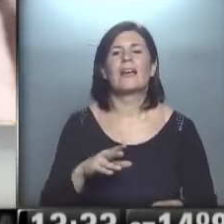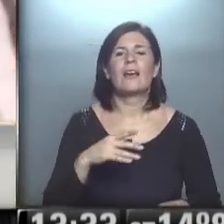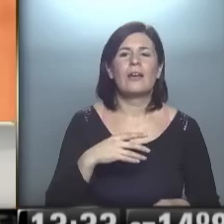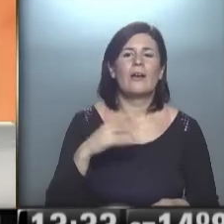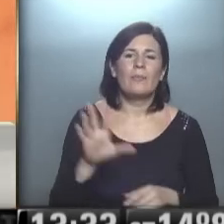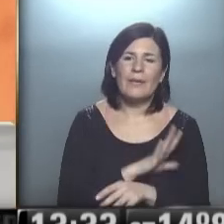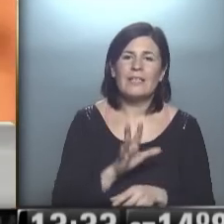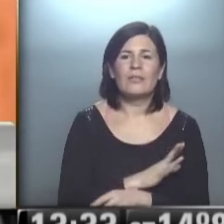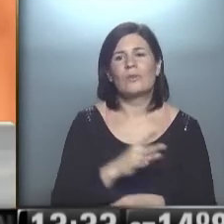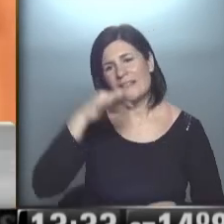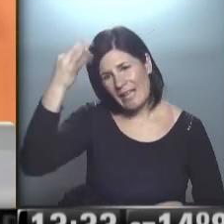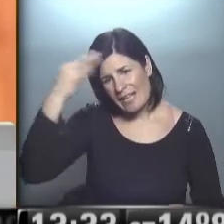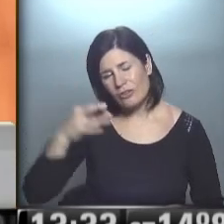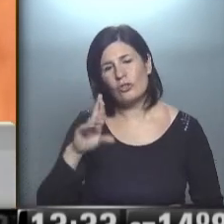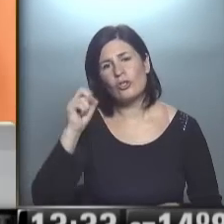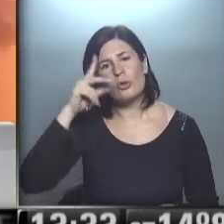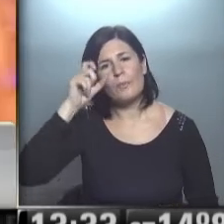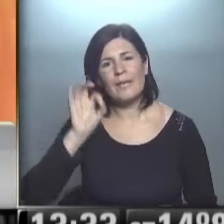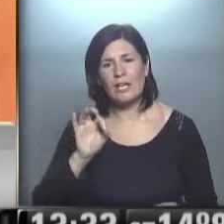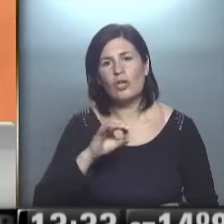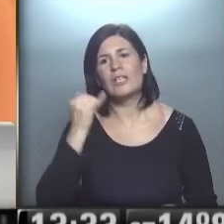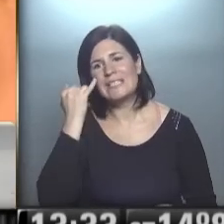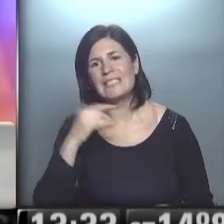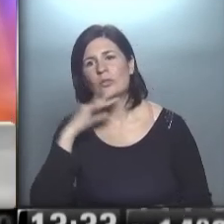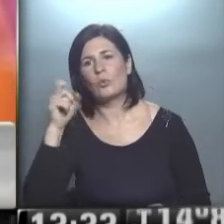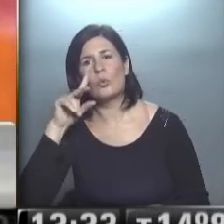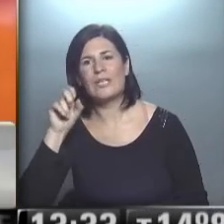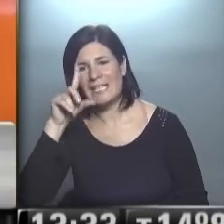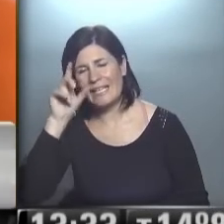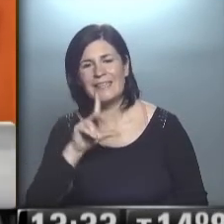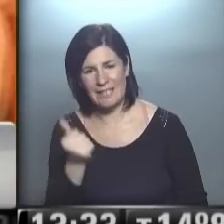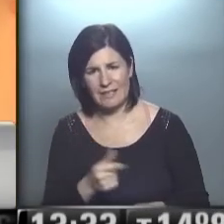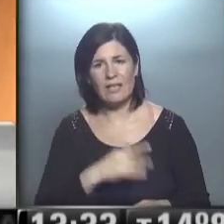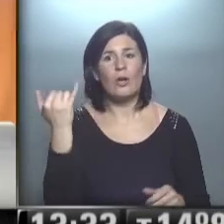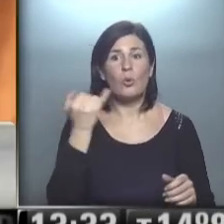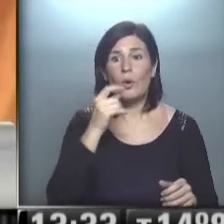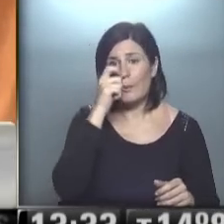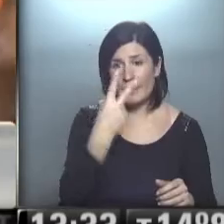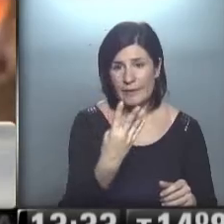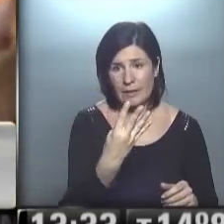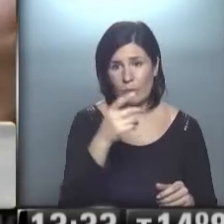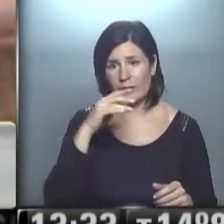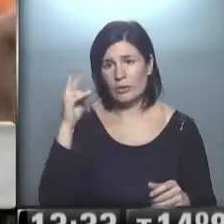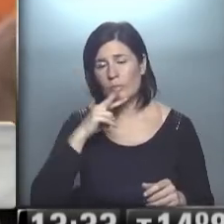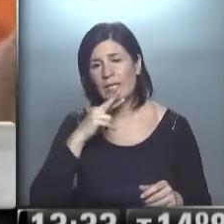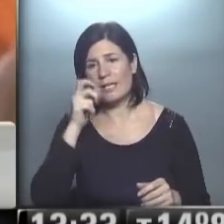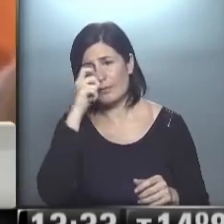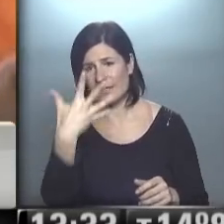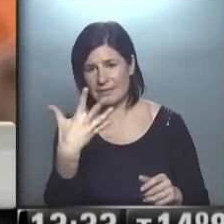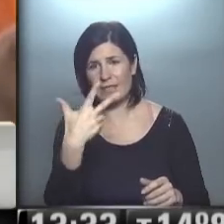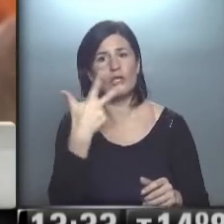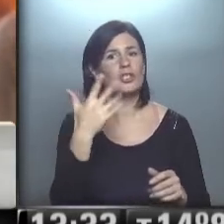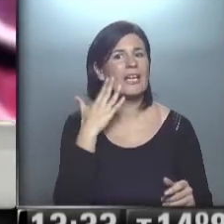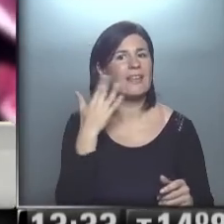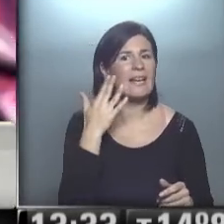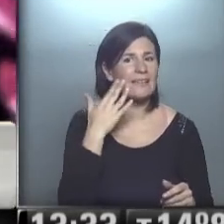vacaciones de invierno nos vamos a mover acá para verlos porque están haciendo representaciones el jueves 24 y el viernes 25 a las 3 de la tarde en El Tinglado, ahí en Mario